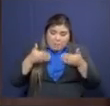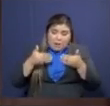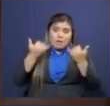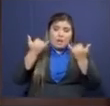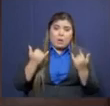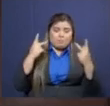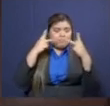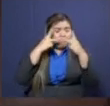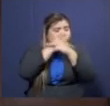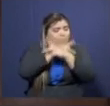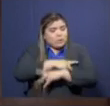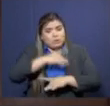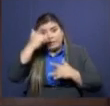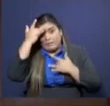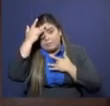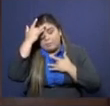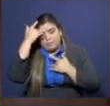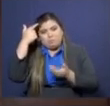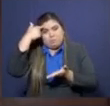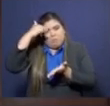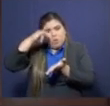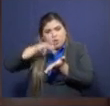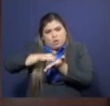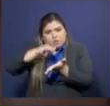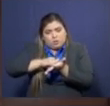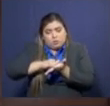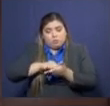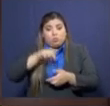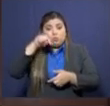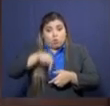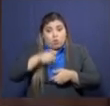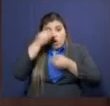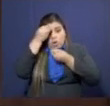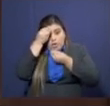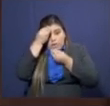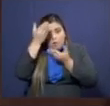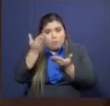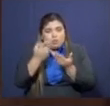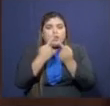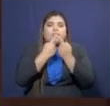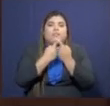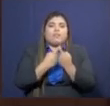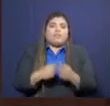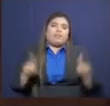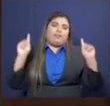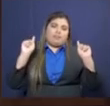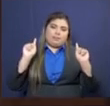ello, este informe tiene que ser diferente.